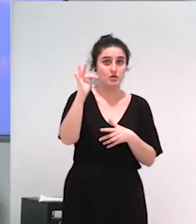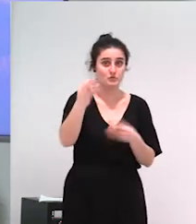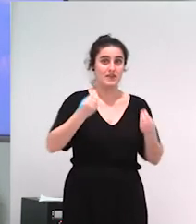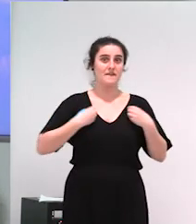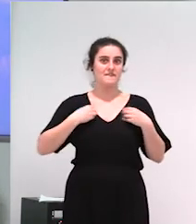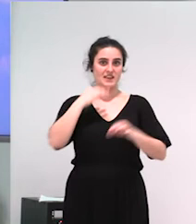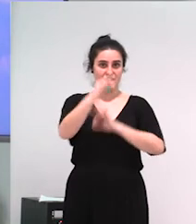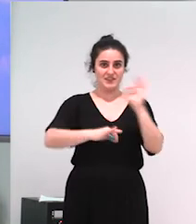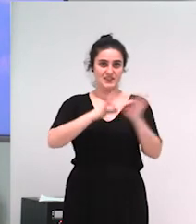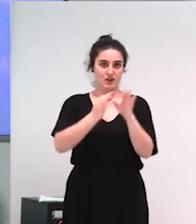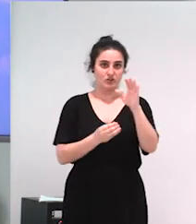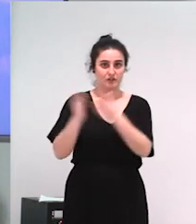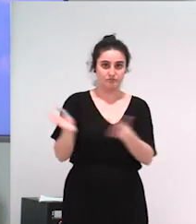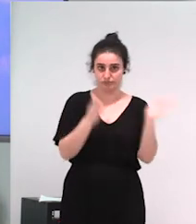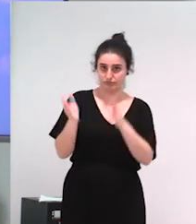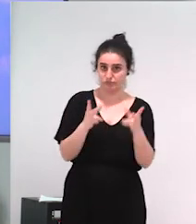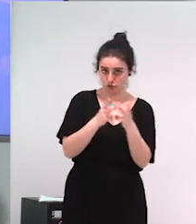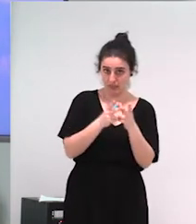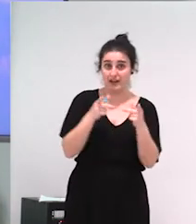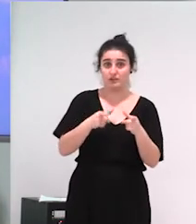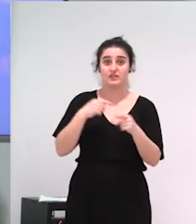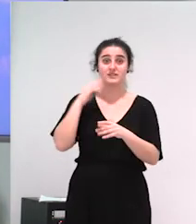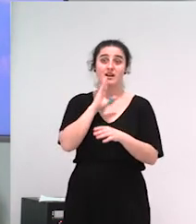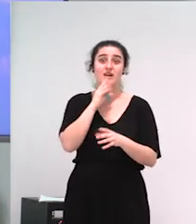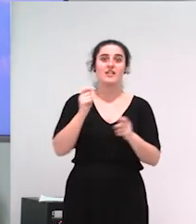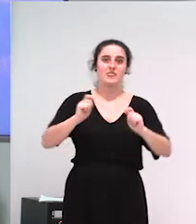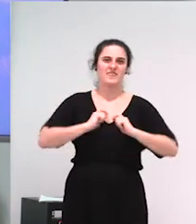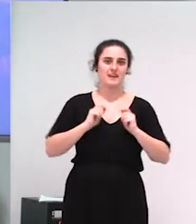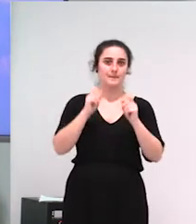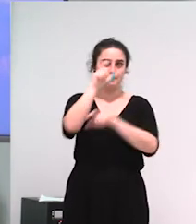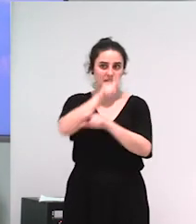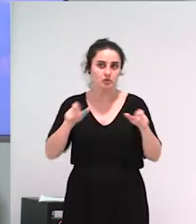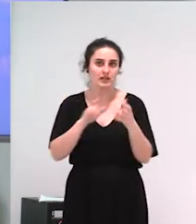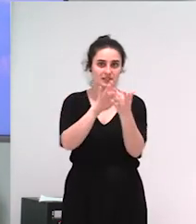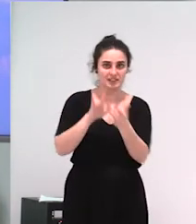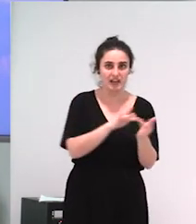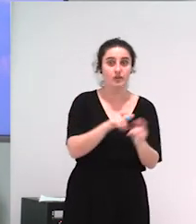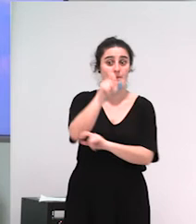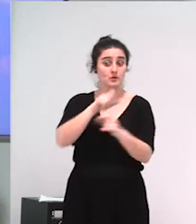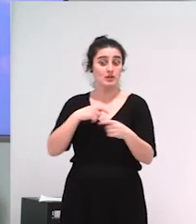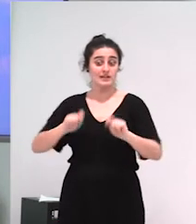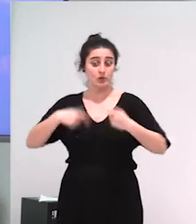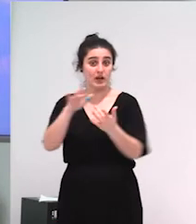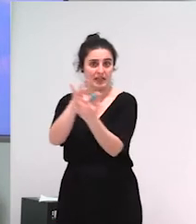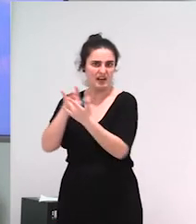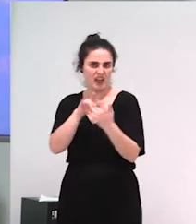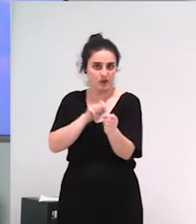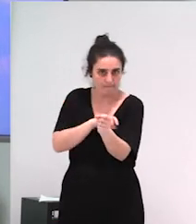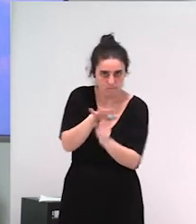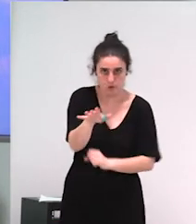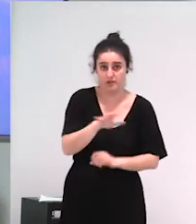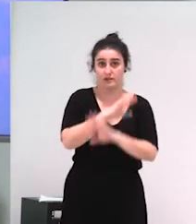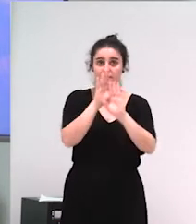vida, que han marcado la relación entre personas y estas con la naturaleza, y que nos ha llevado a desligar la economía